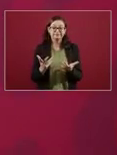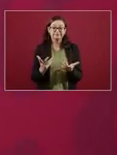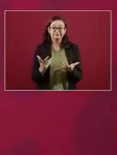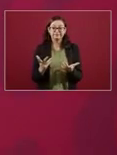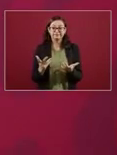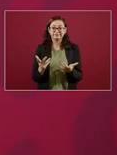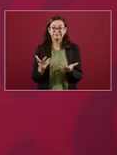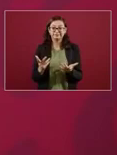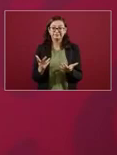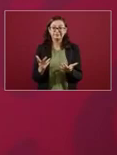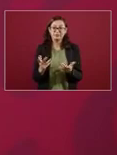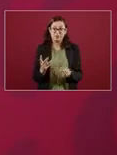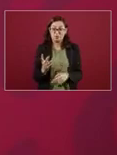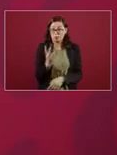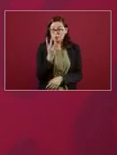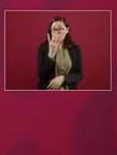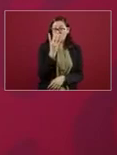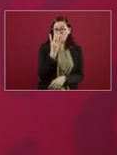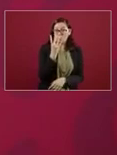ya están los cuatro: